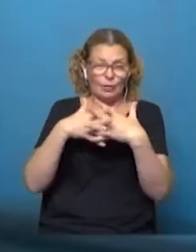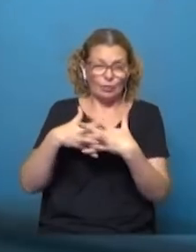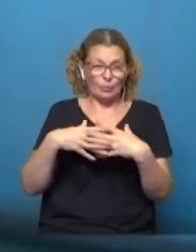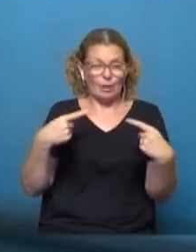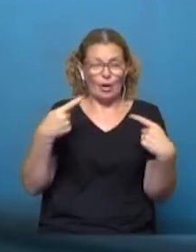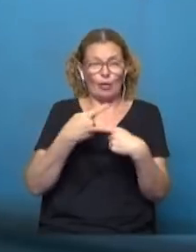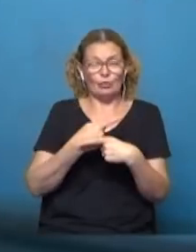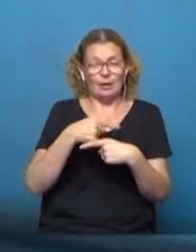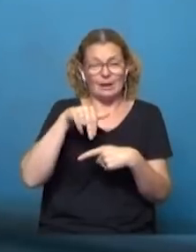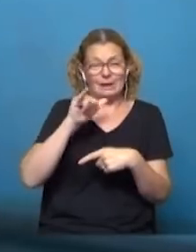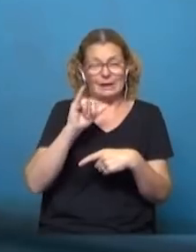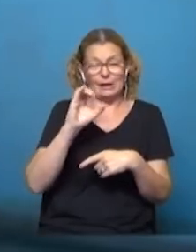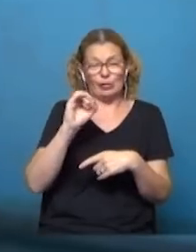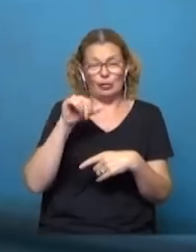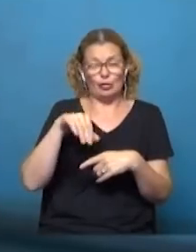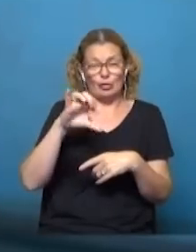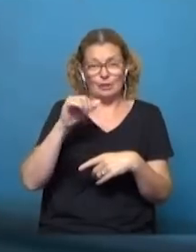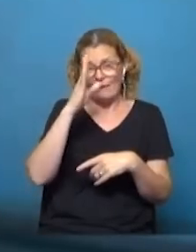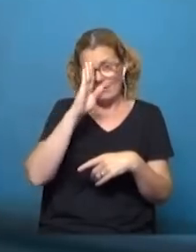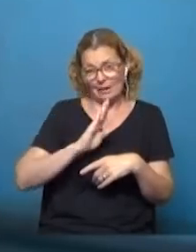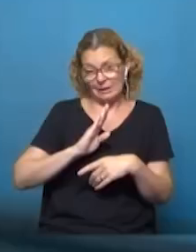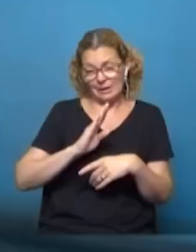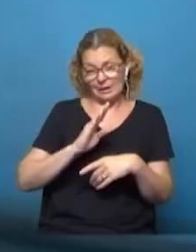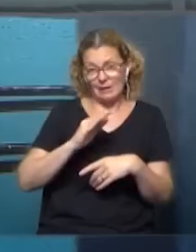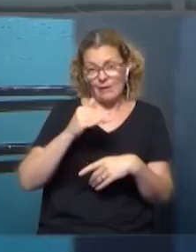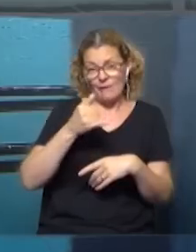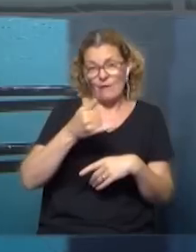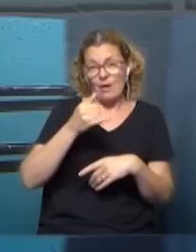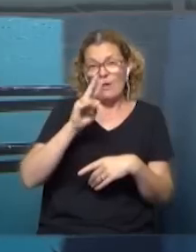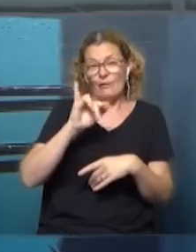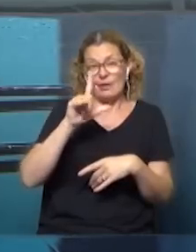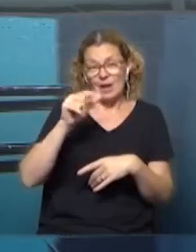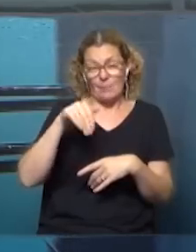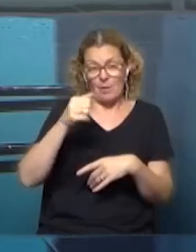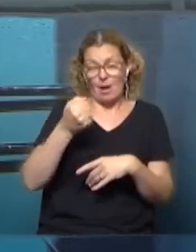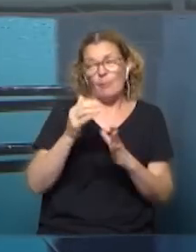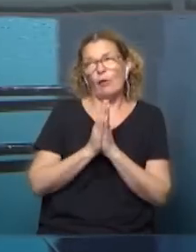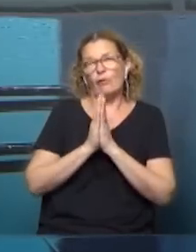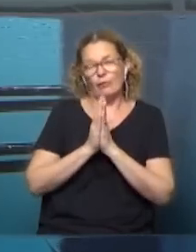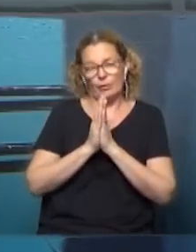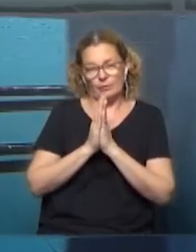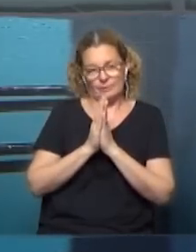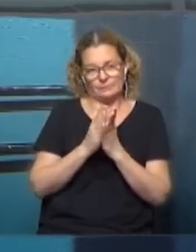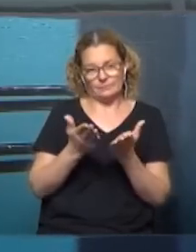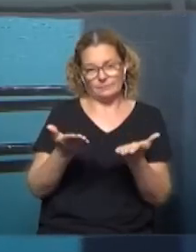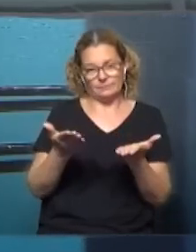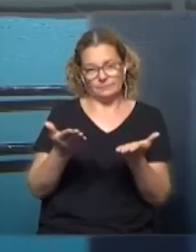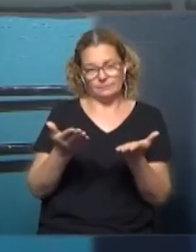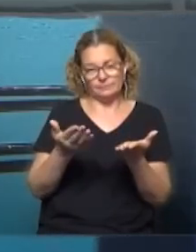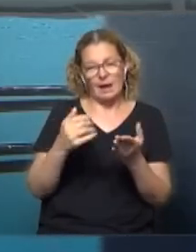Nixon el Brasil contra Dilma Rousseff por favor y